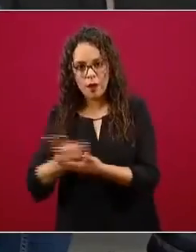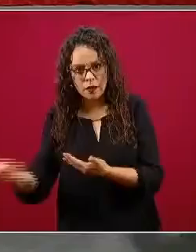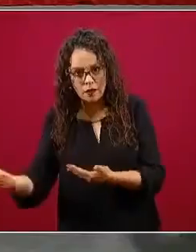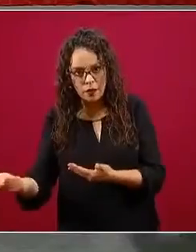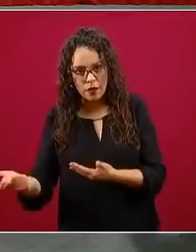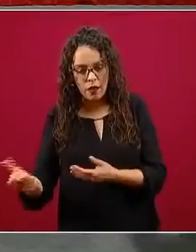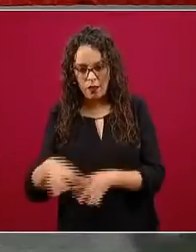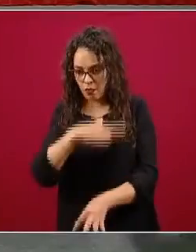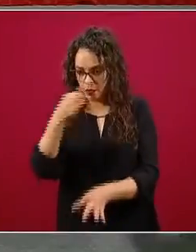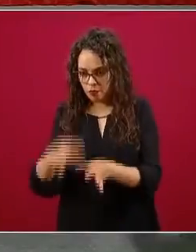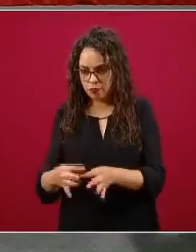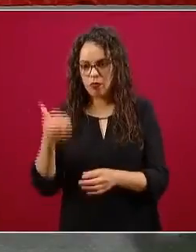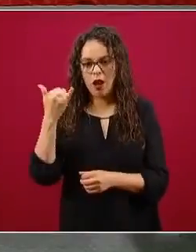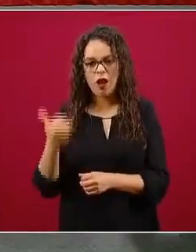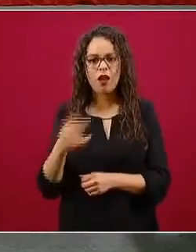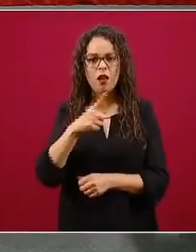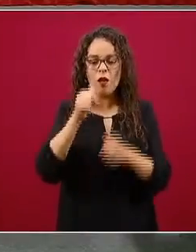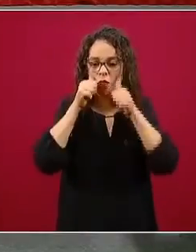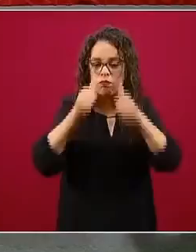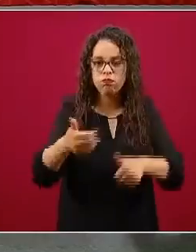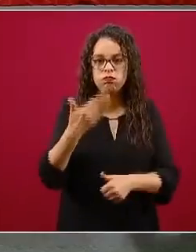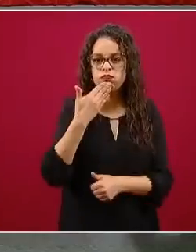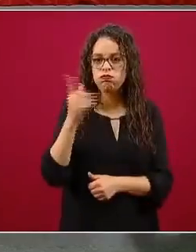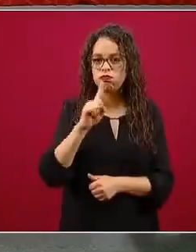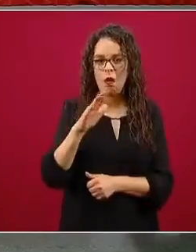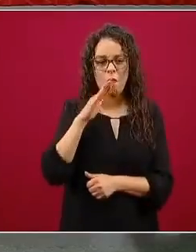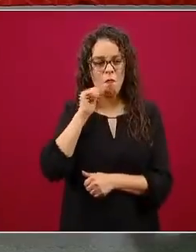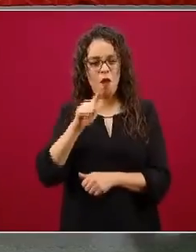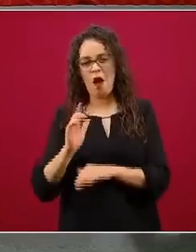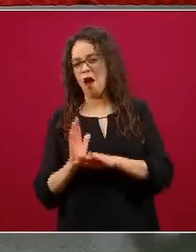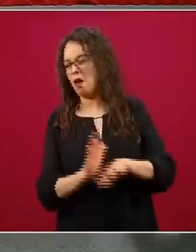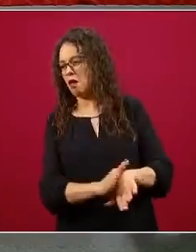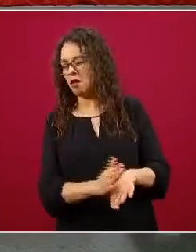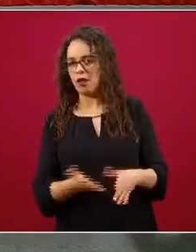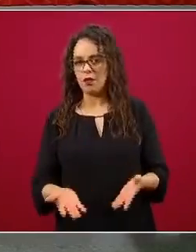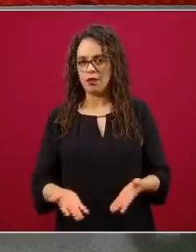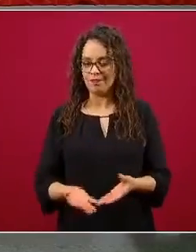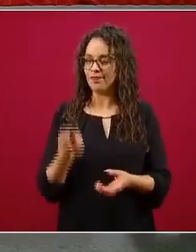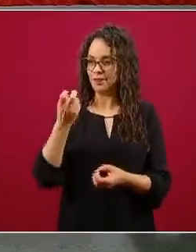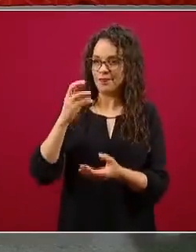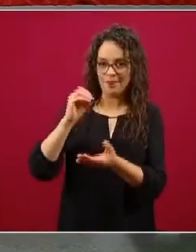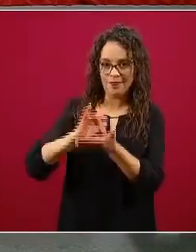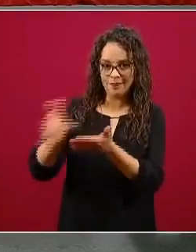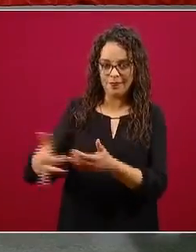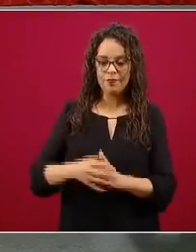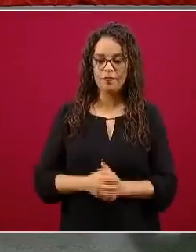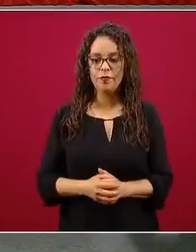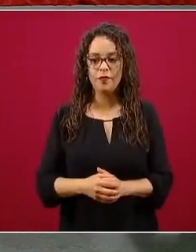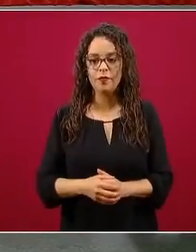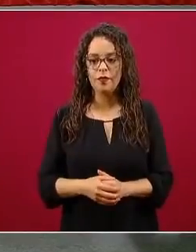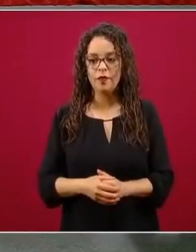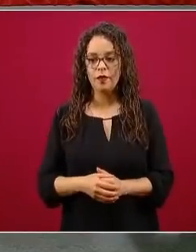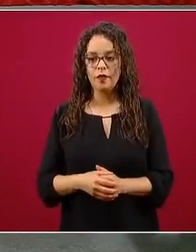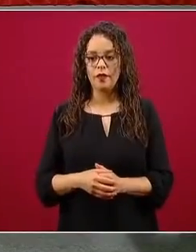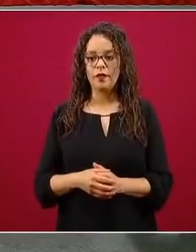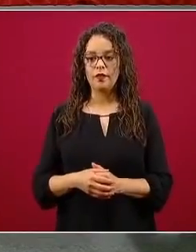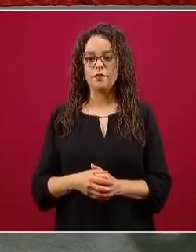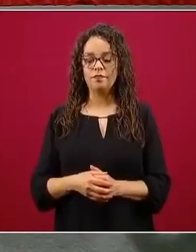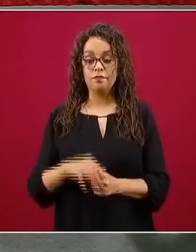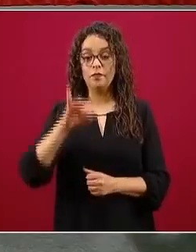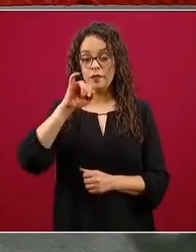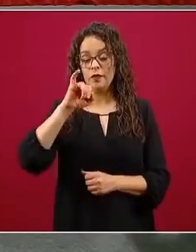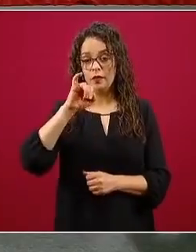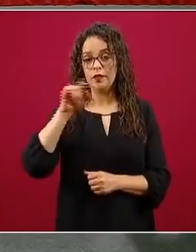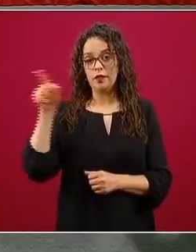Muchas gracias. ¿Quieres contestar? Sí, Una buena parte de las defunciones están incorporadas y